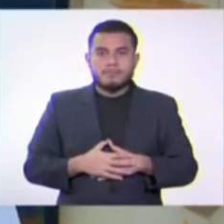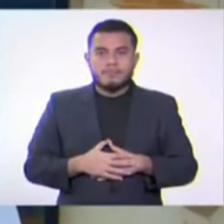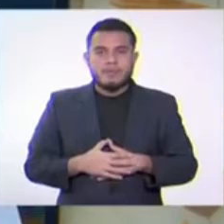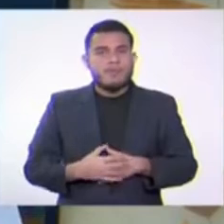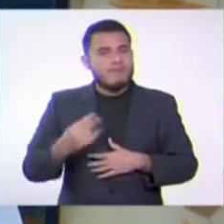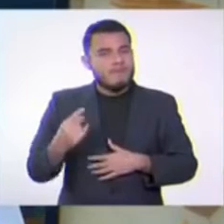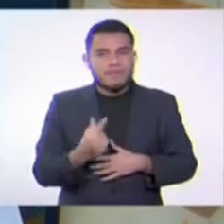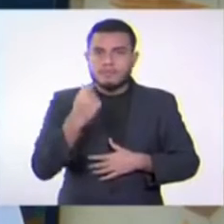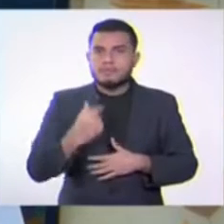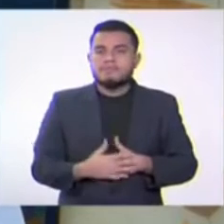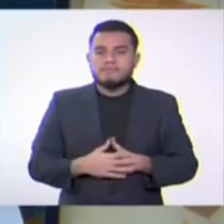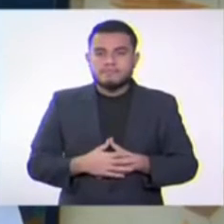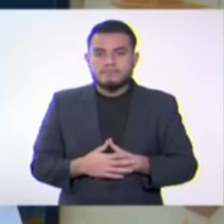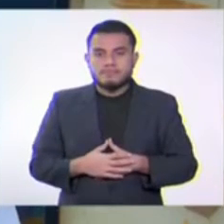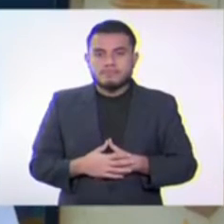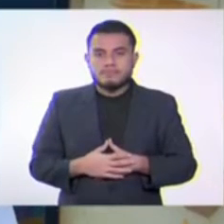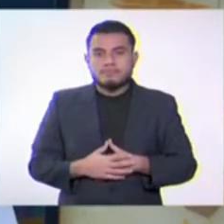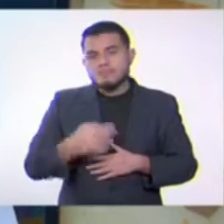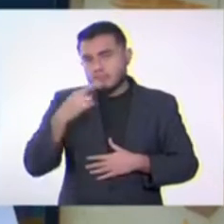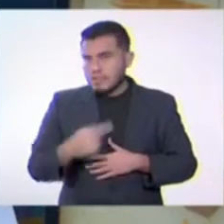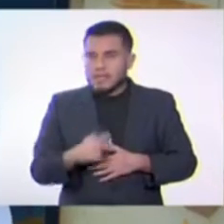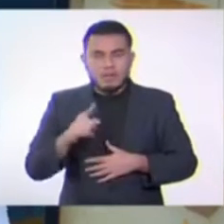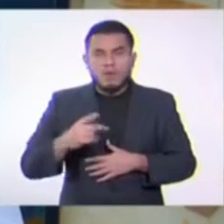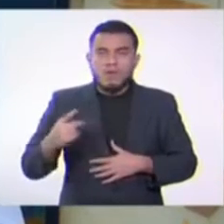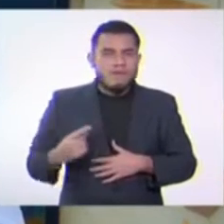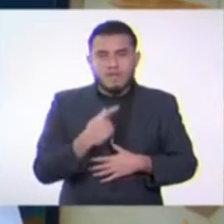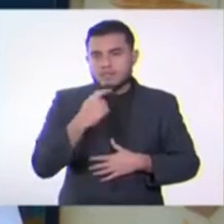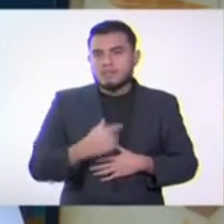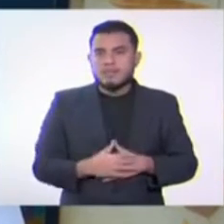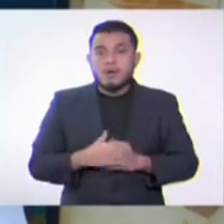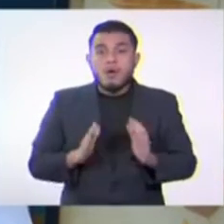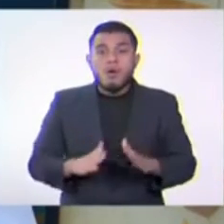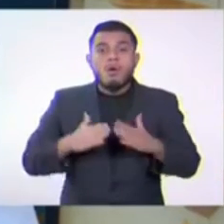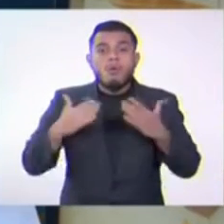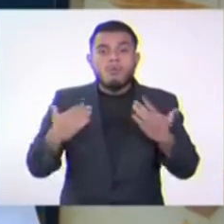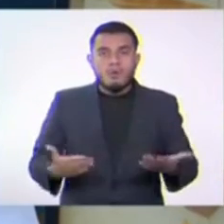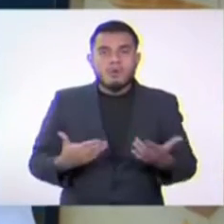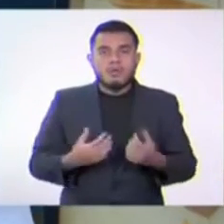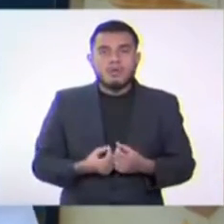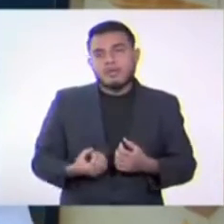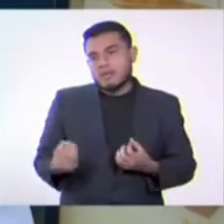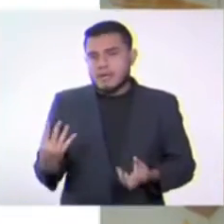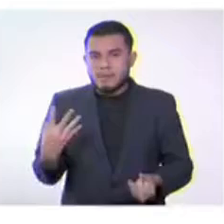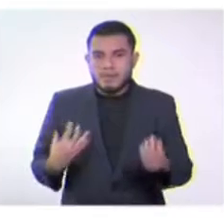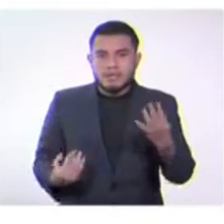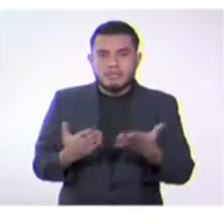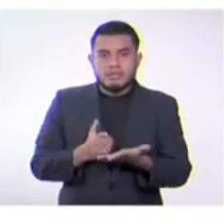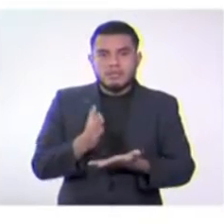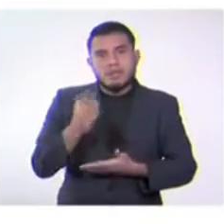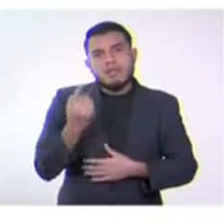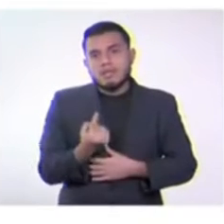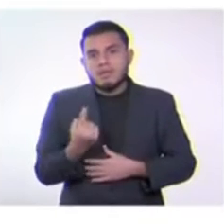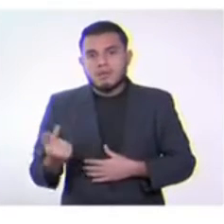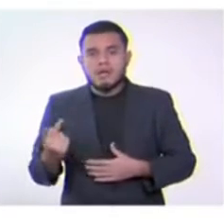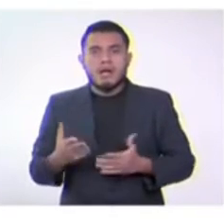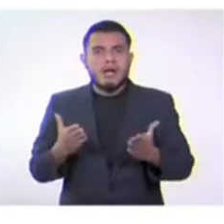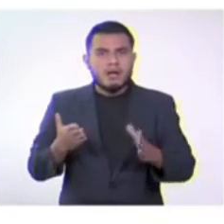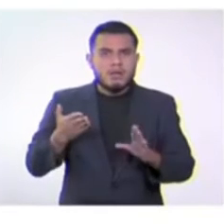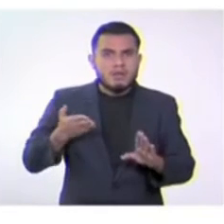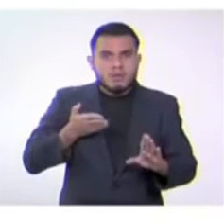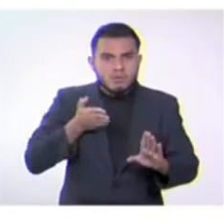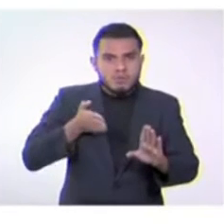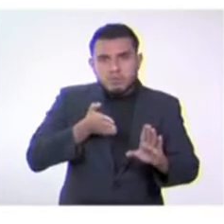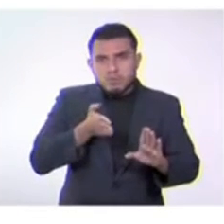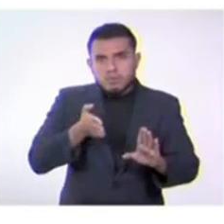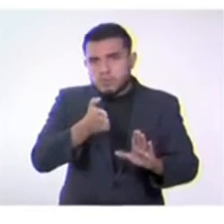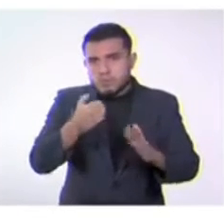Fácil, ¿no? Bueno, en realidad no es tan sencillo porque los seres vivos han seguido diferentes caminos